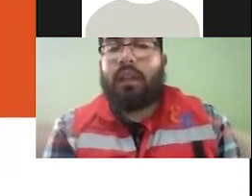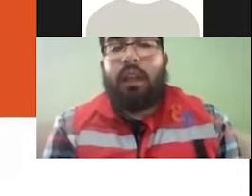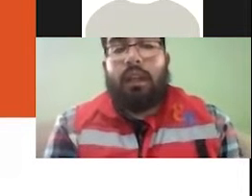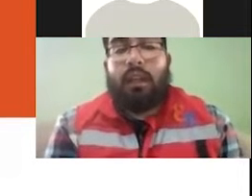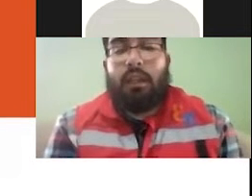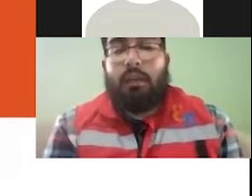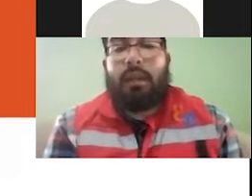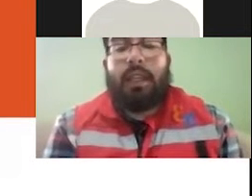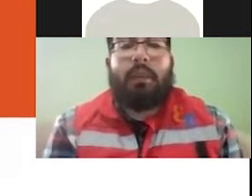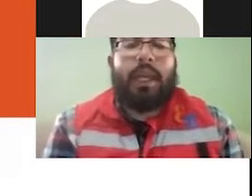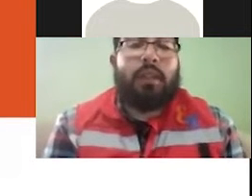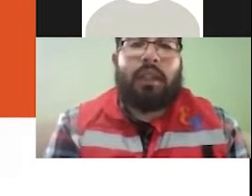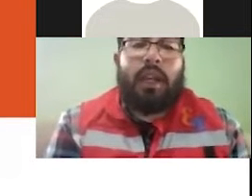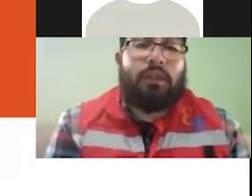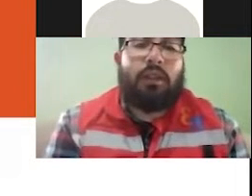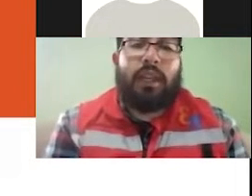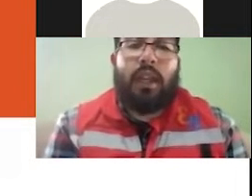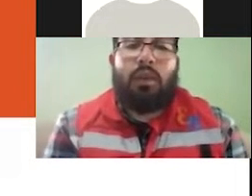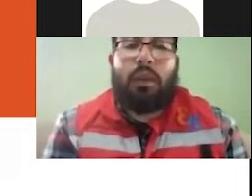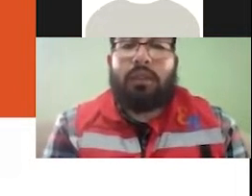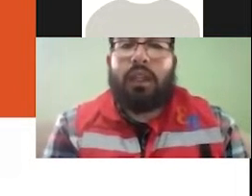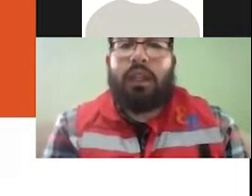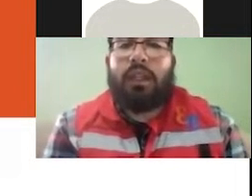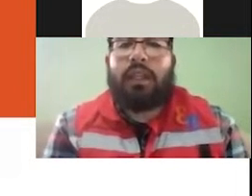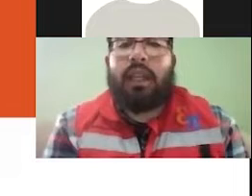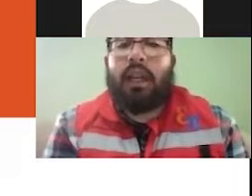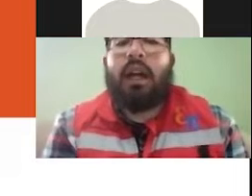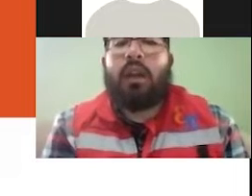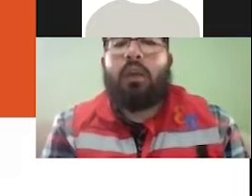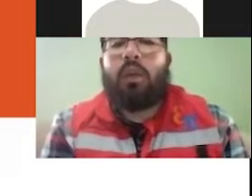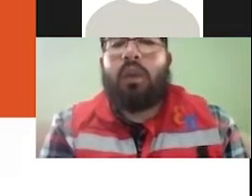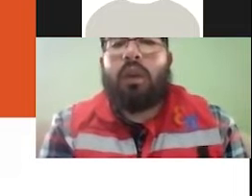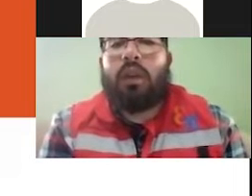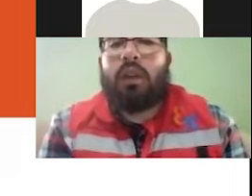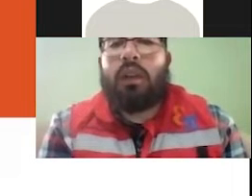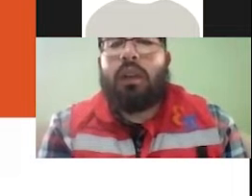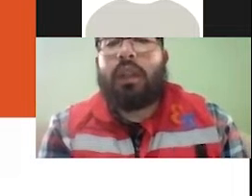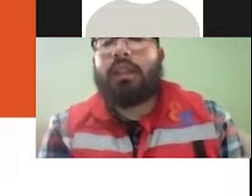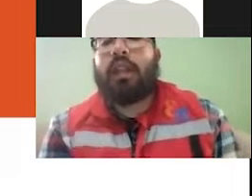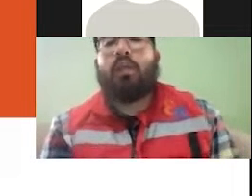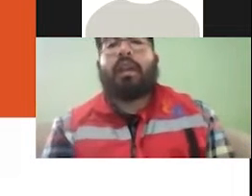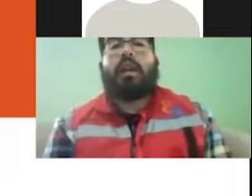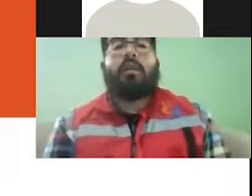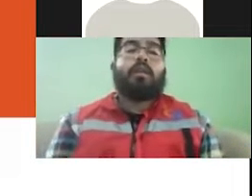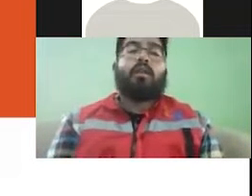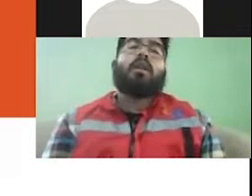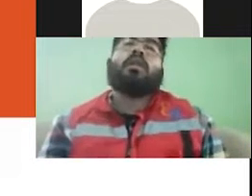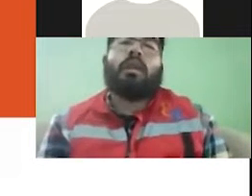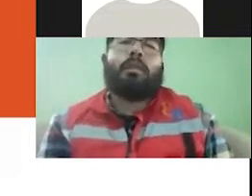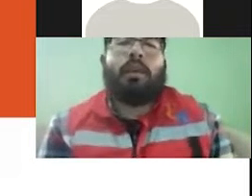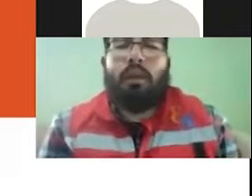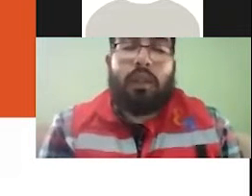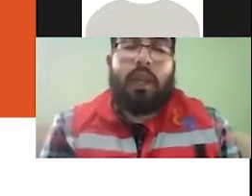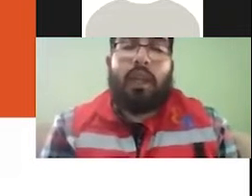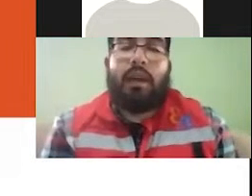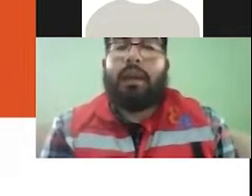ser medicamentos en caso de que alguna persona tenga que utilizar algún medicamento, no sé,